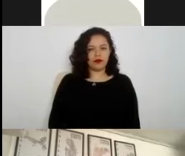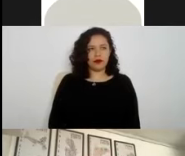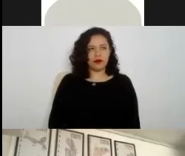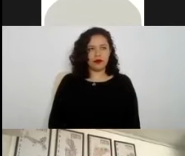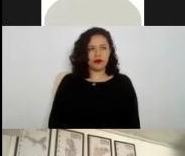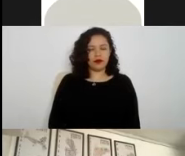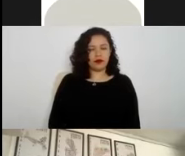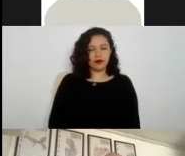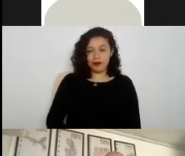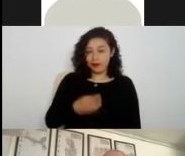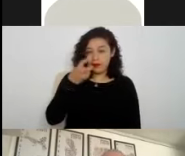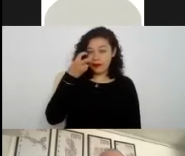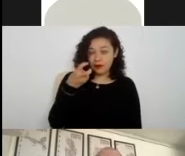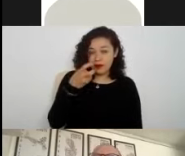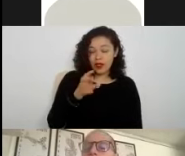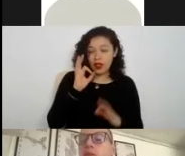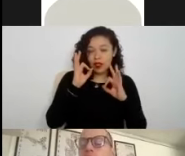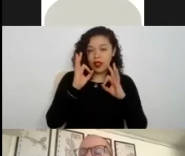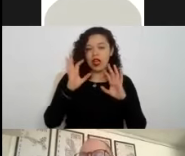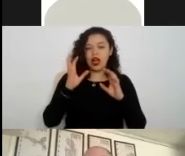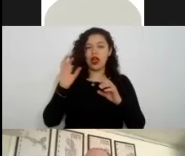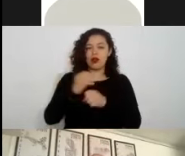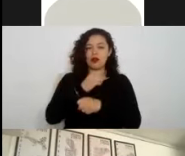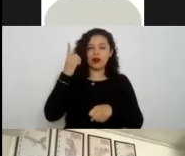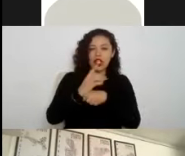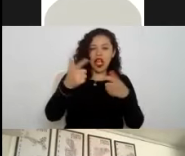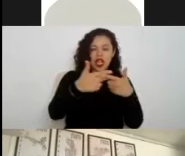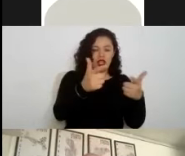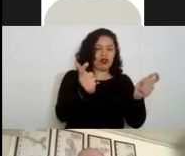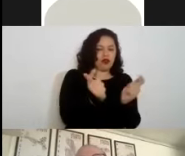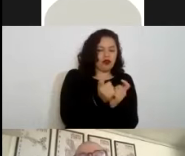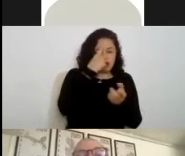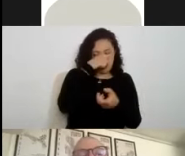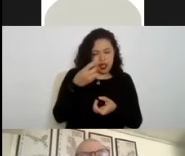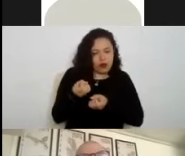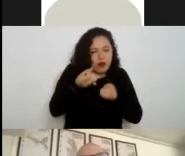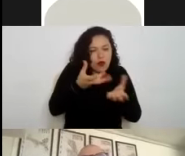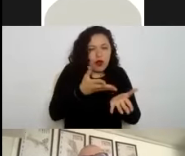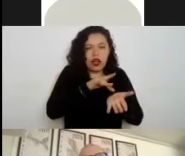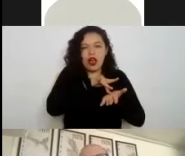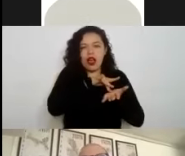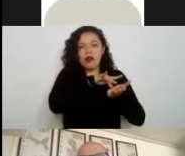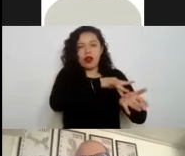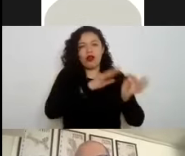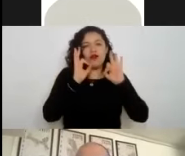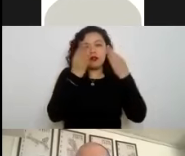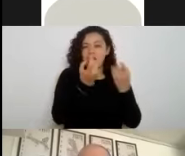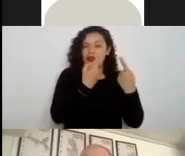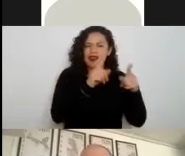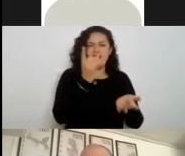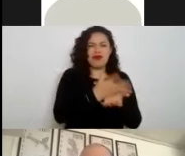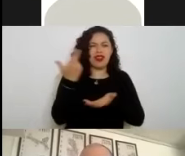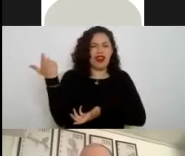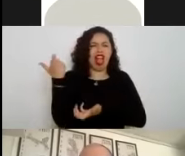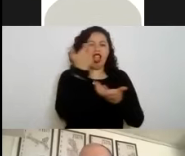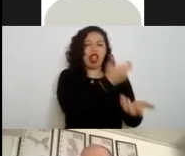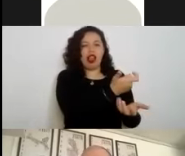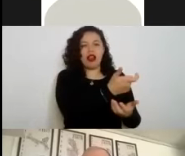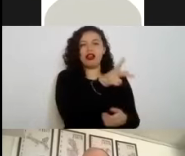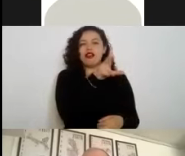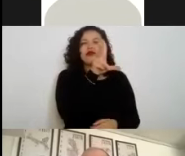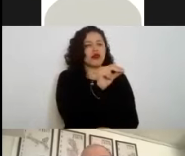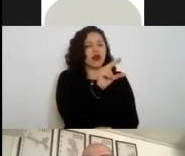Eso, ¿no? Buscar brindar estas oportunidades a estos grupos y apoyarlos pues, de otra manera, ¿no? No solamente con un donativo,